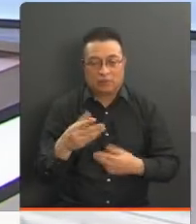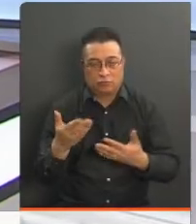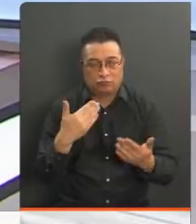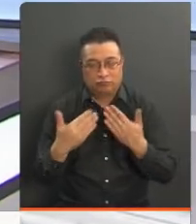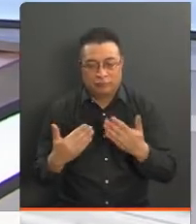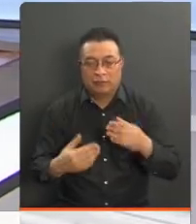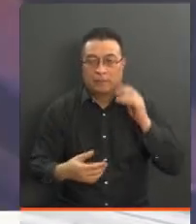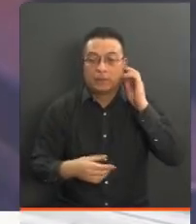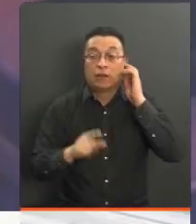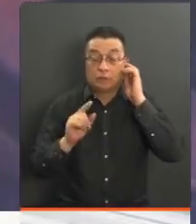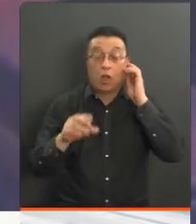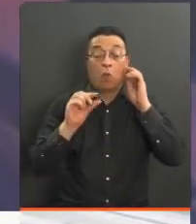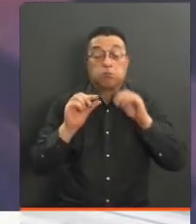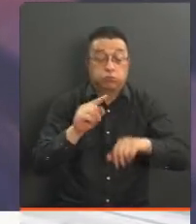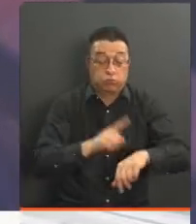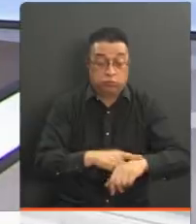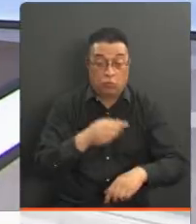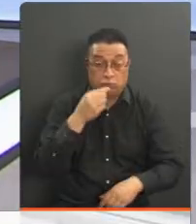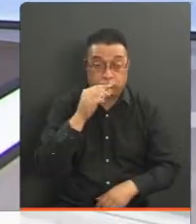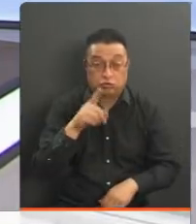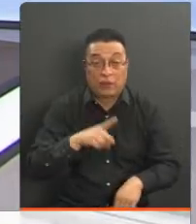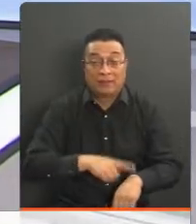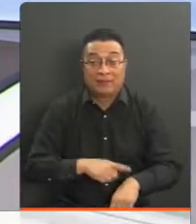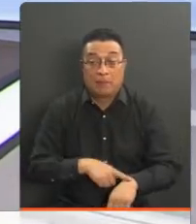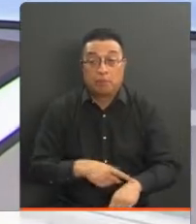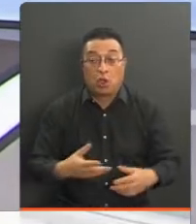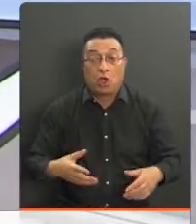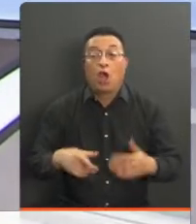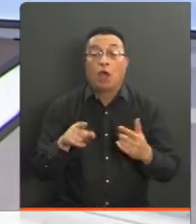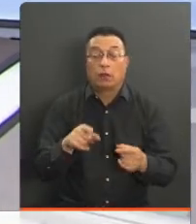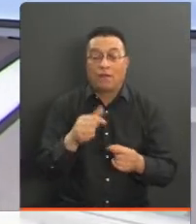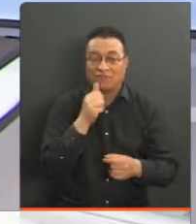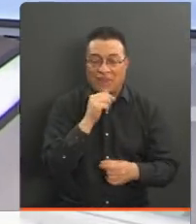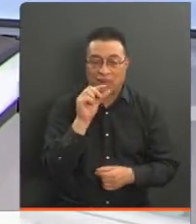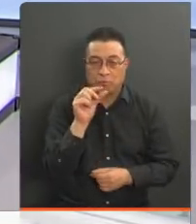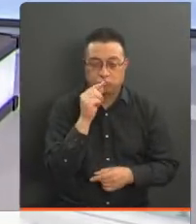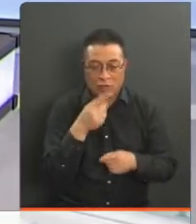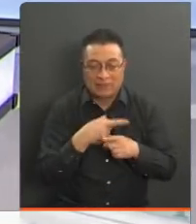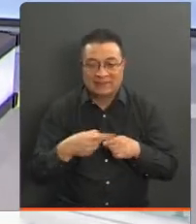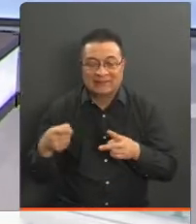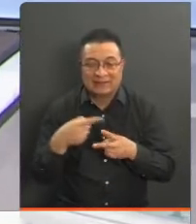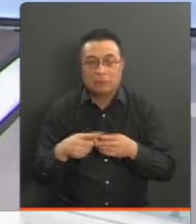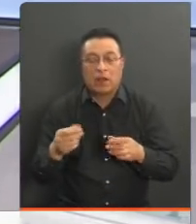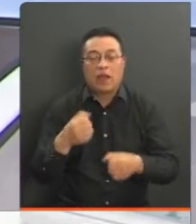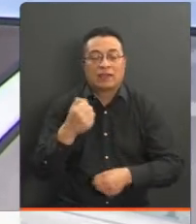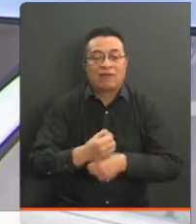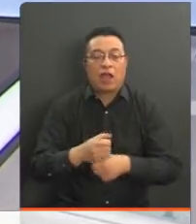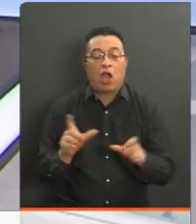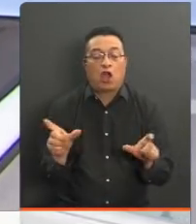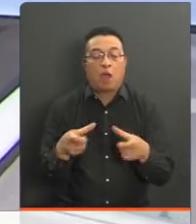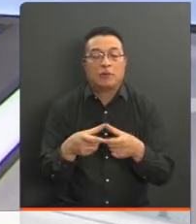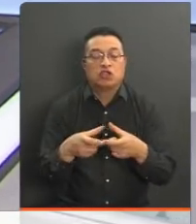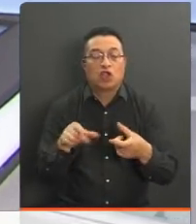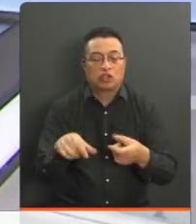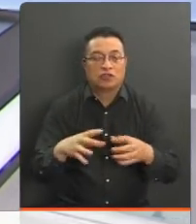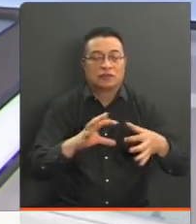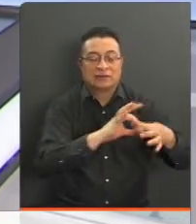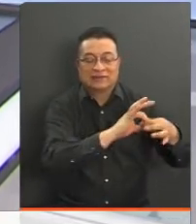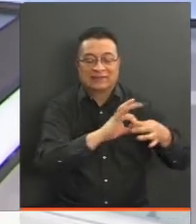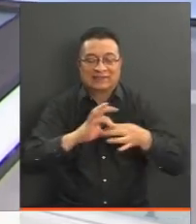y queda poco tiempo, ¿ah? Poquito tiempo, porque ya faltan pocas semanas para que comience el trabajo de la Comisión de Armonización, que es donde siempre hemos